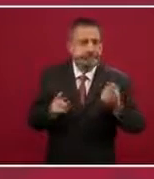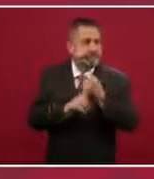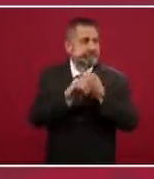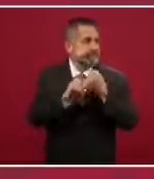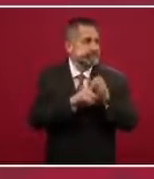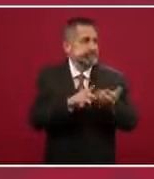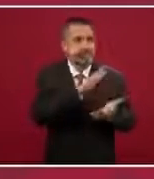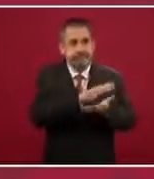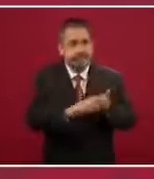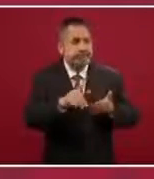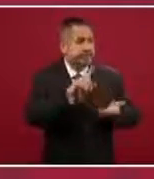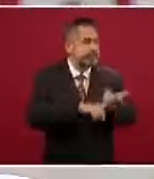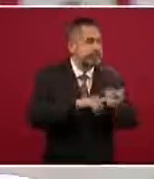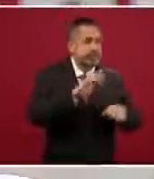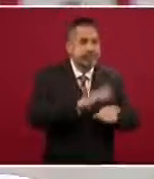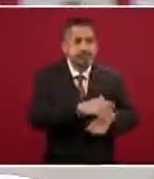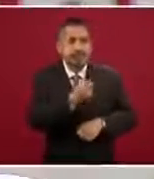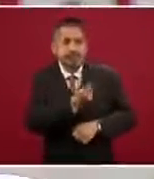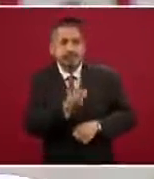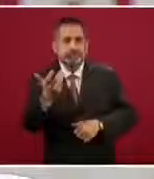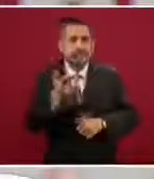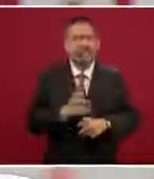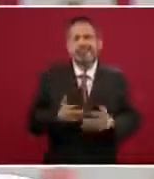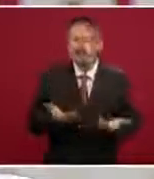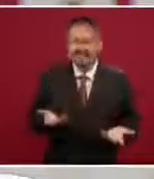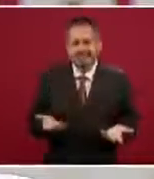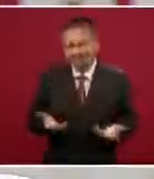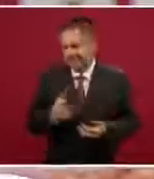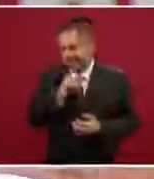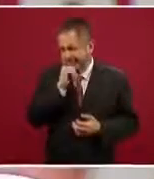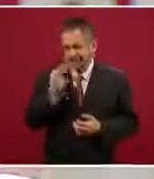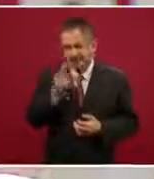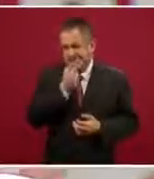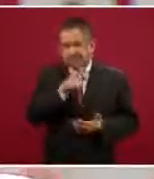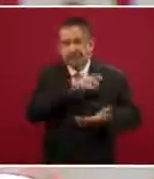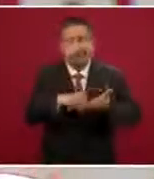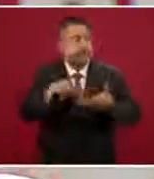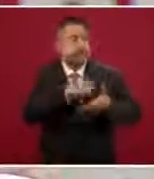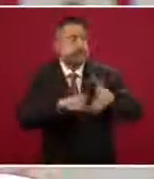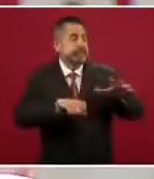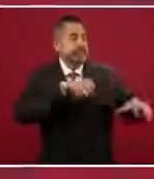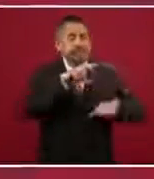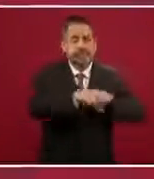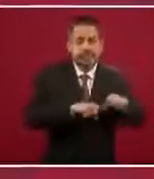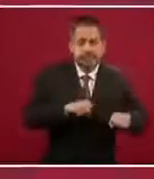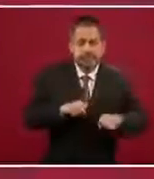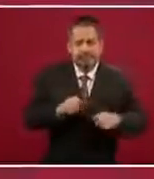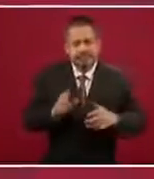desabasto, inflación. Entonces, no, no hace falta.